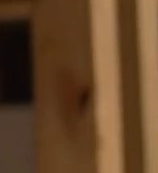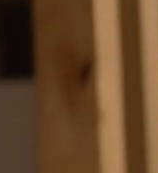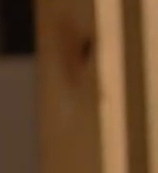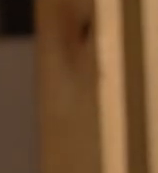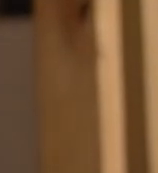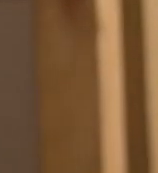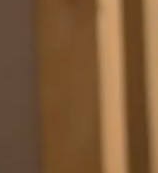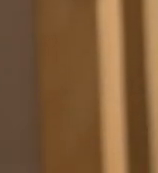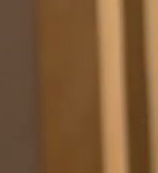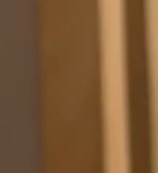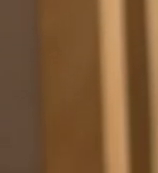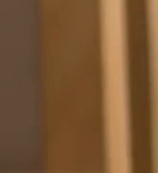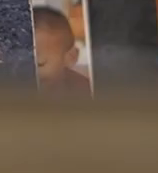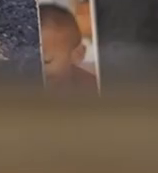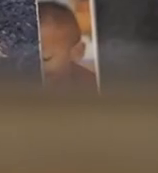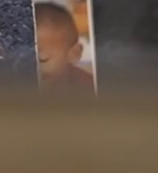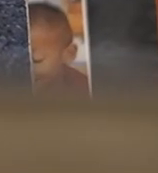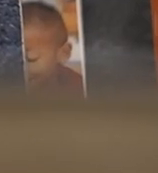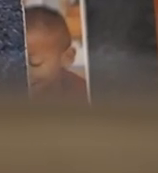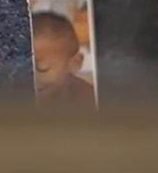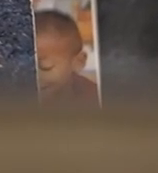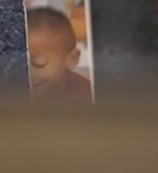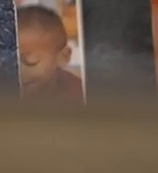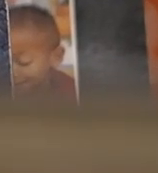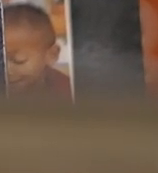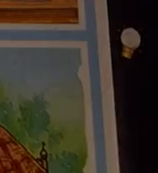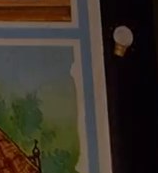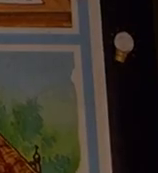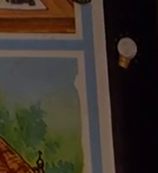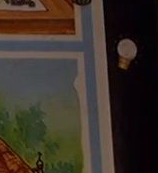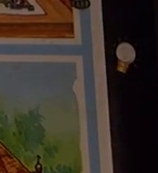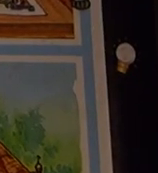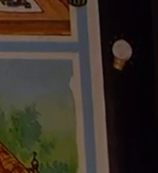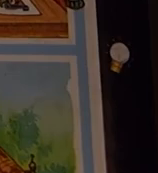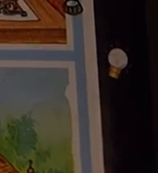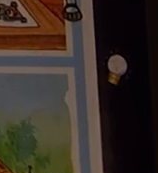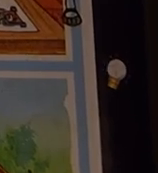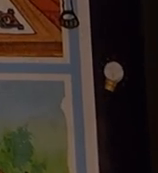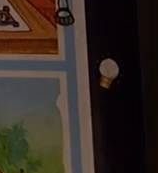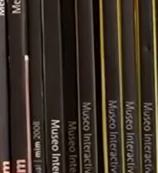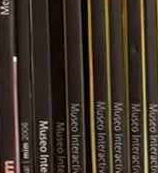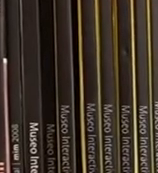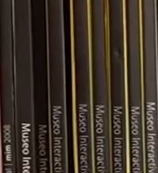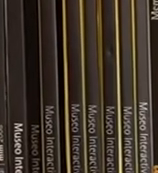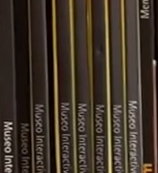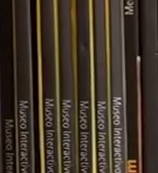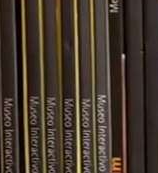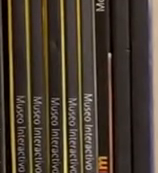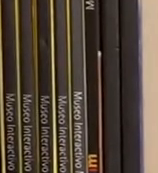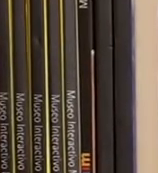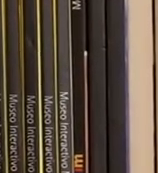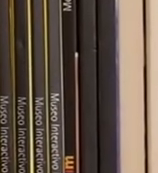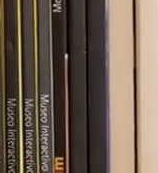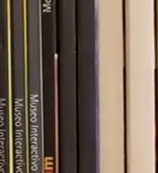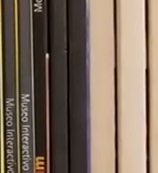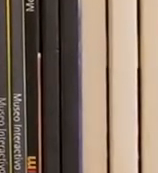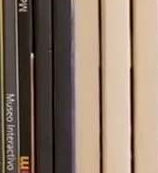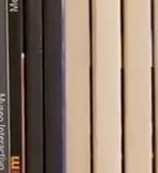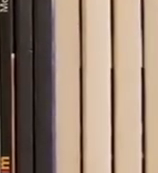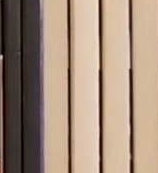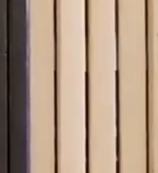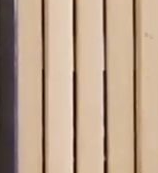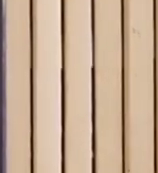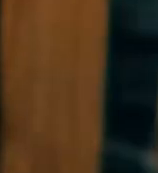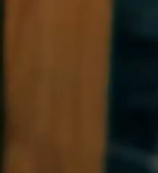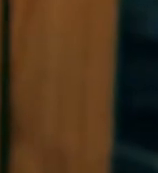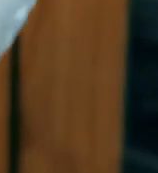el archivo se encarga de recopilar organizar y preservar documentos relacionados con la historia y actividades del museo asegurando su